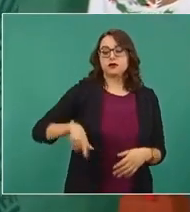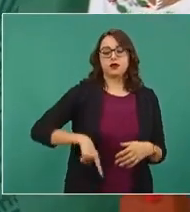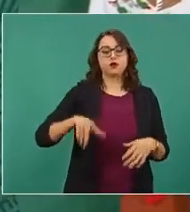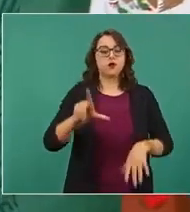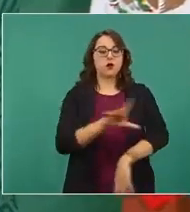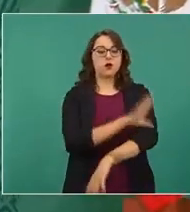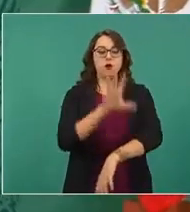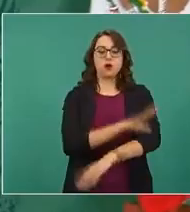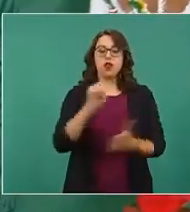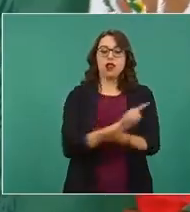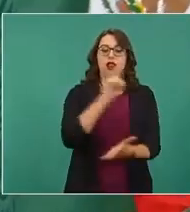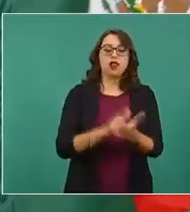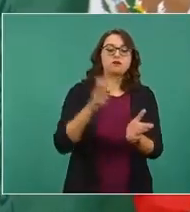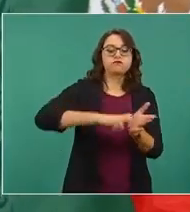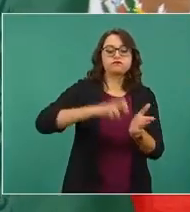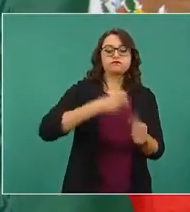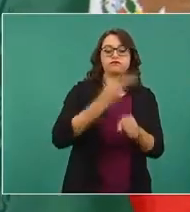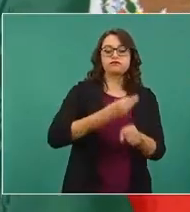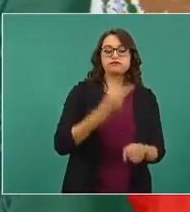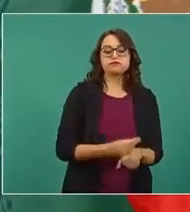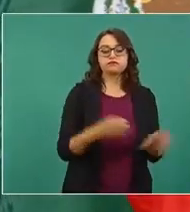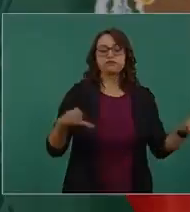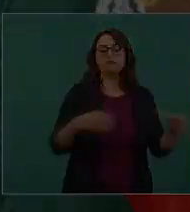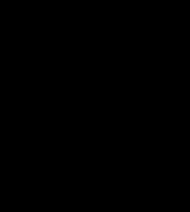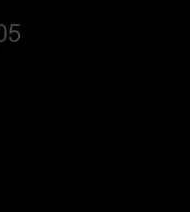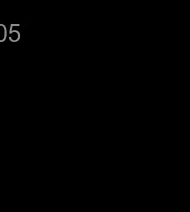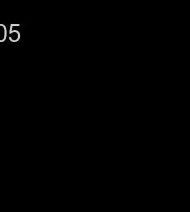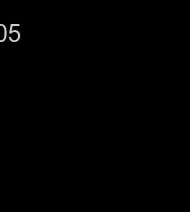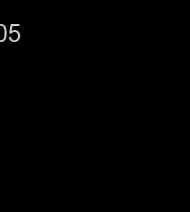que favorece a un puñado